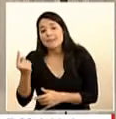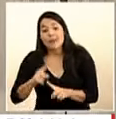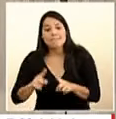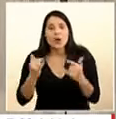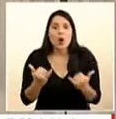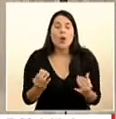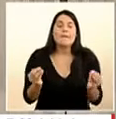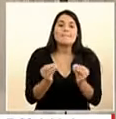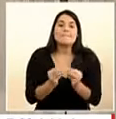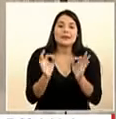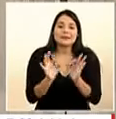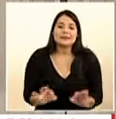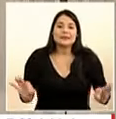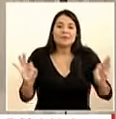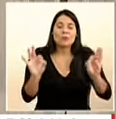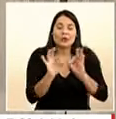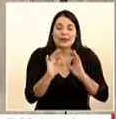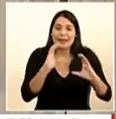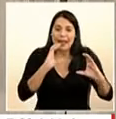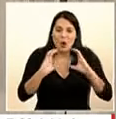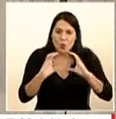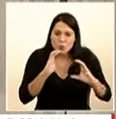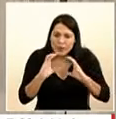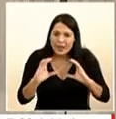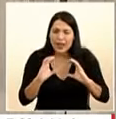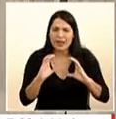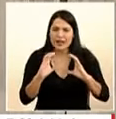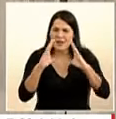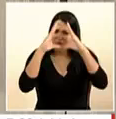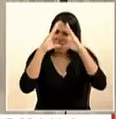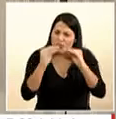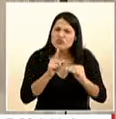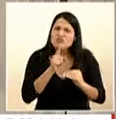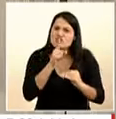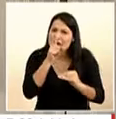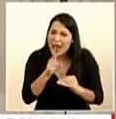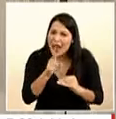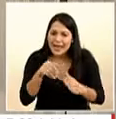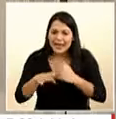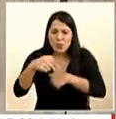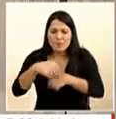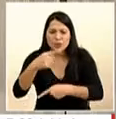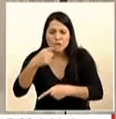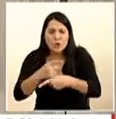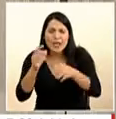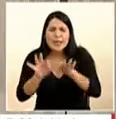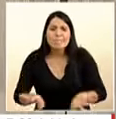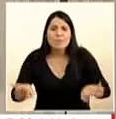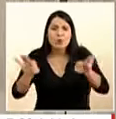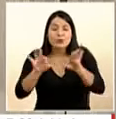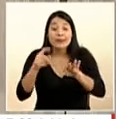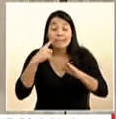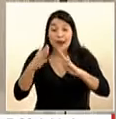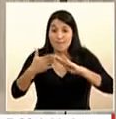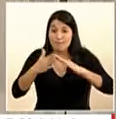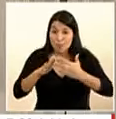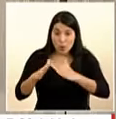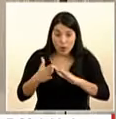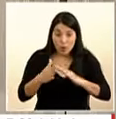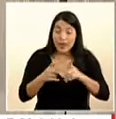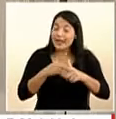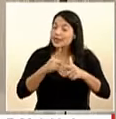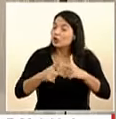comunicación de la información veraz y oportuna es esencial para la ciudadanía entonces los medios de comunicación todos